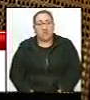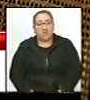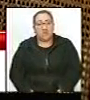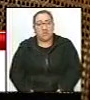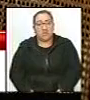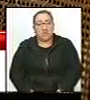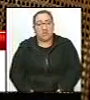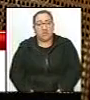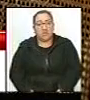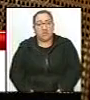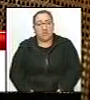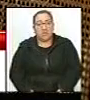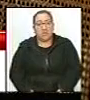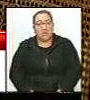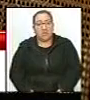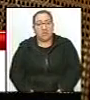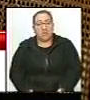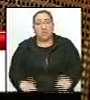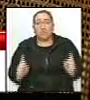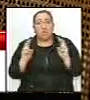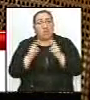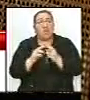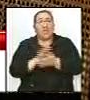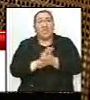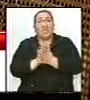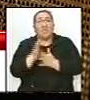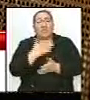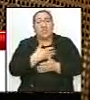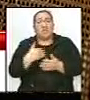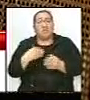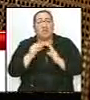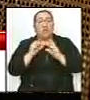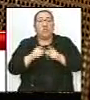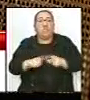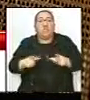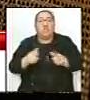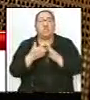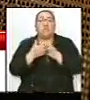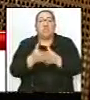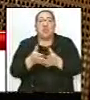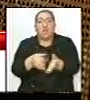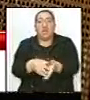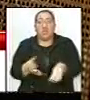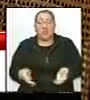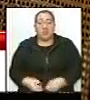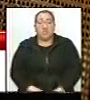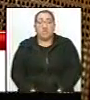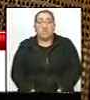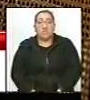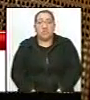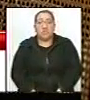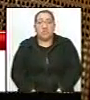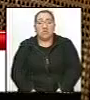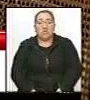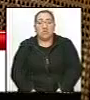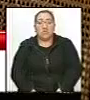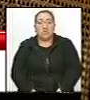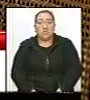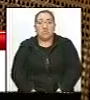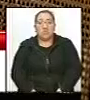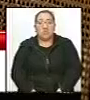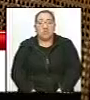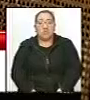No encuentro, presidente, claro que para hacer desembarcaderos no cabe. Pero